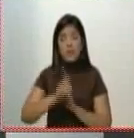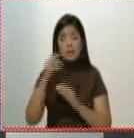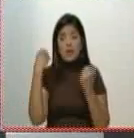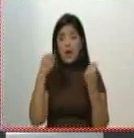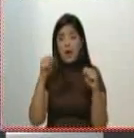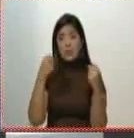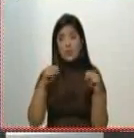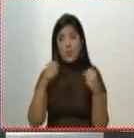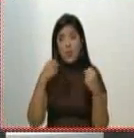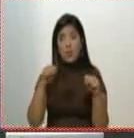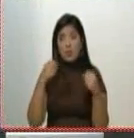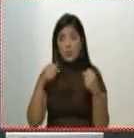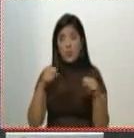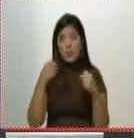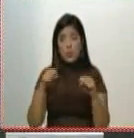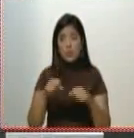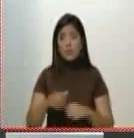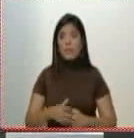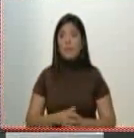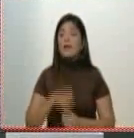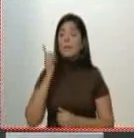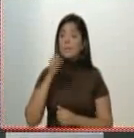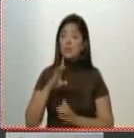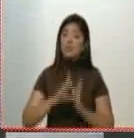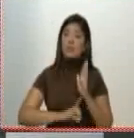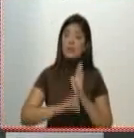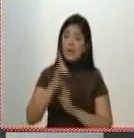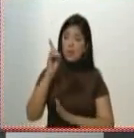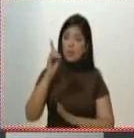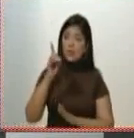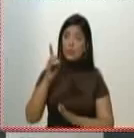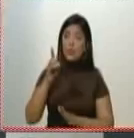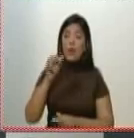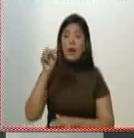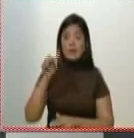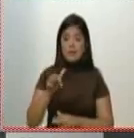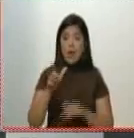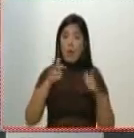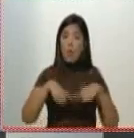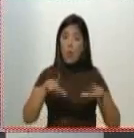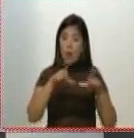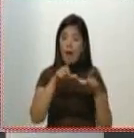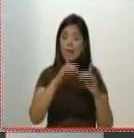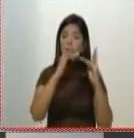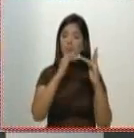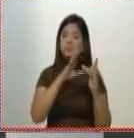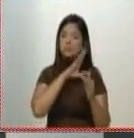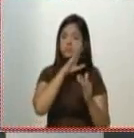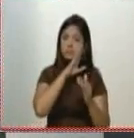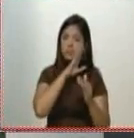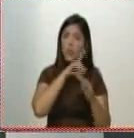tanto en la gimnasia como su desarrollo también con la residencia de una forma integral.